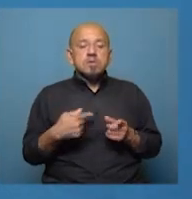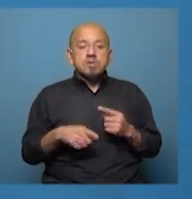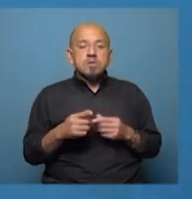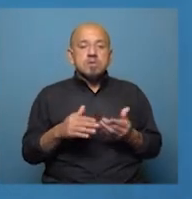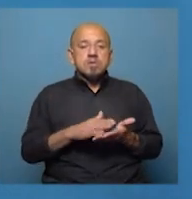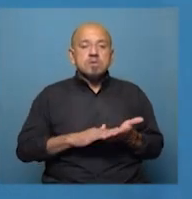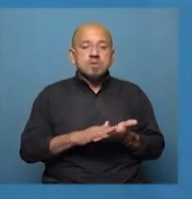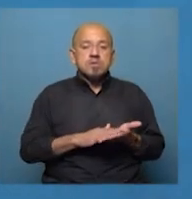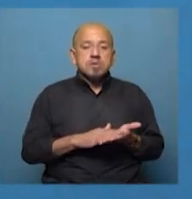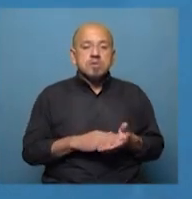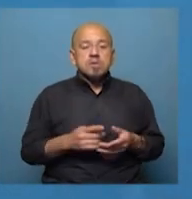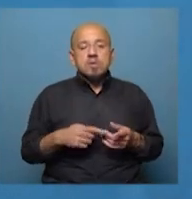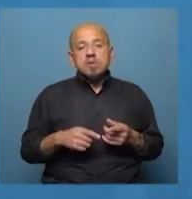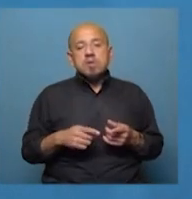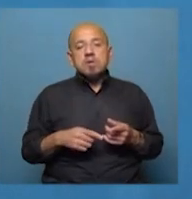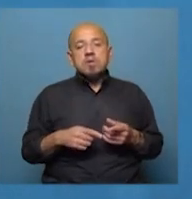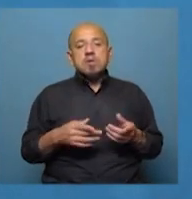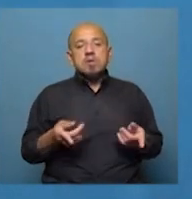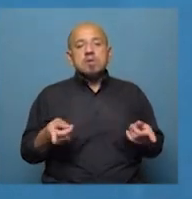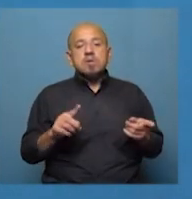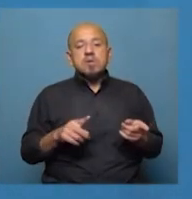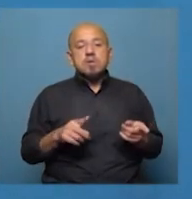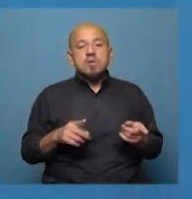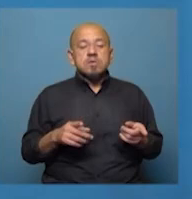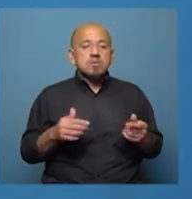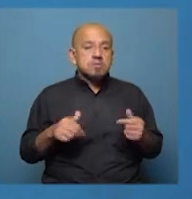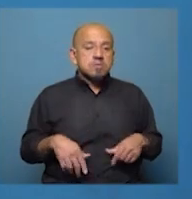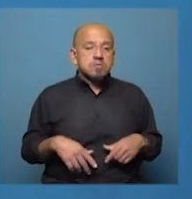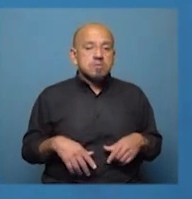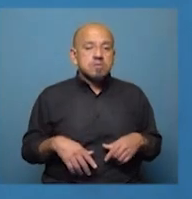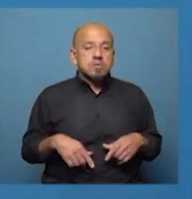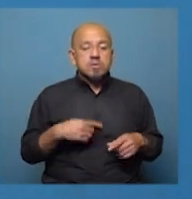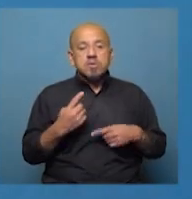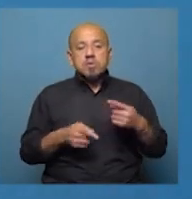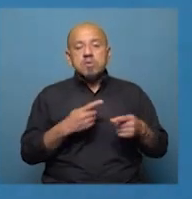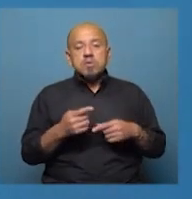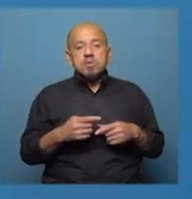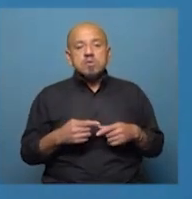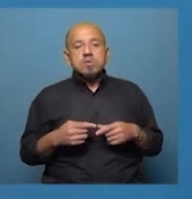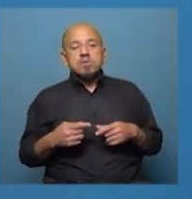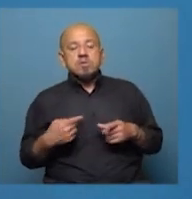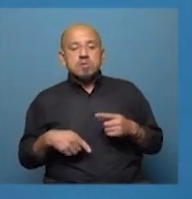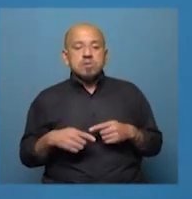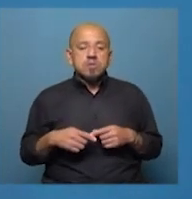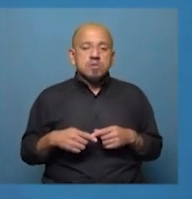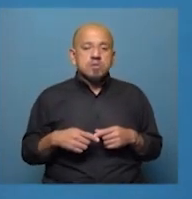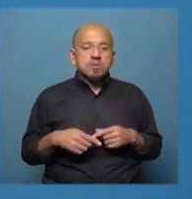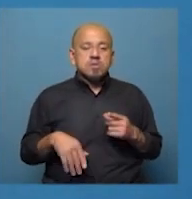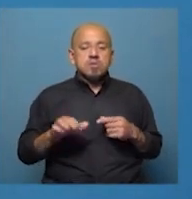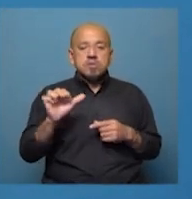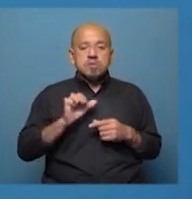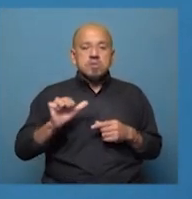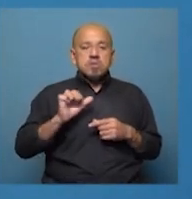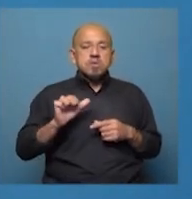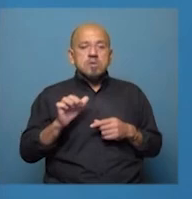efecto Pero además volvieron a llamar y hasta el día de hoy siguen prórroga tras prórroga Mientras tanto sigue la empresa